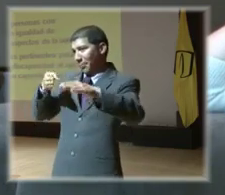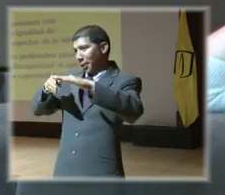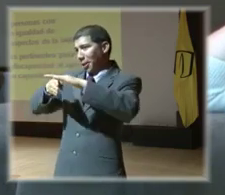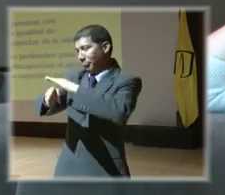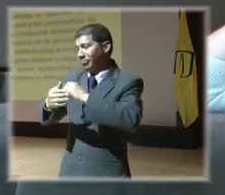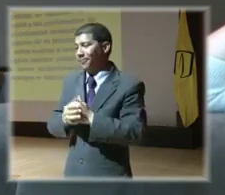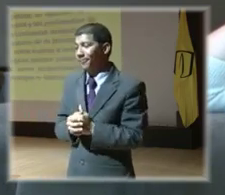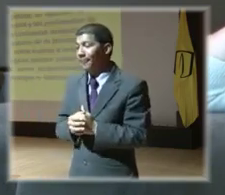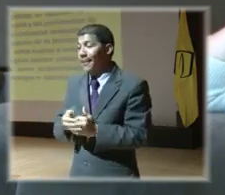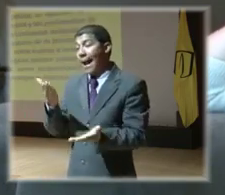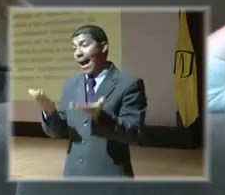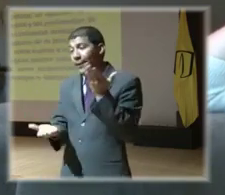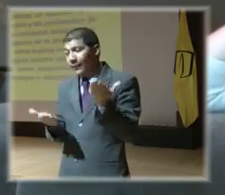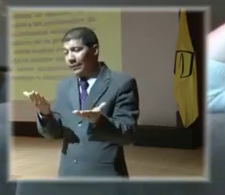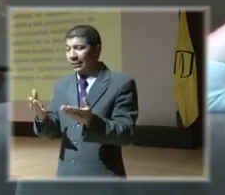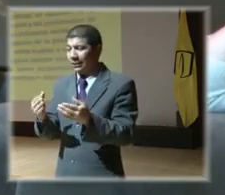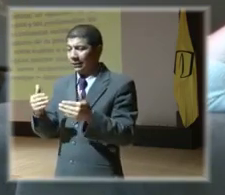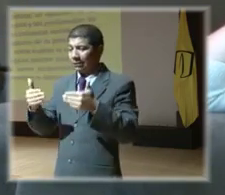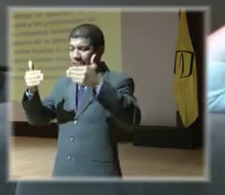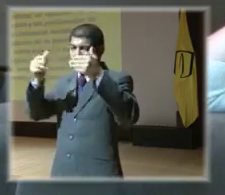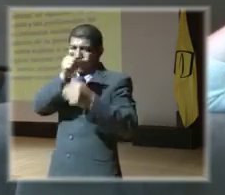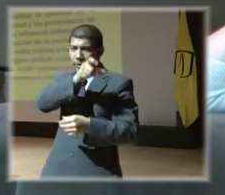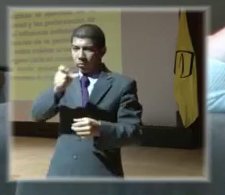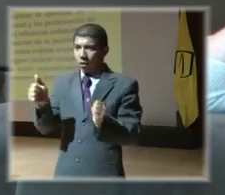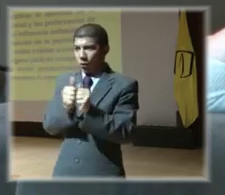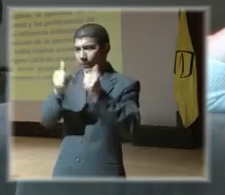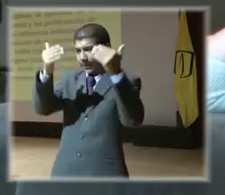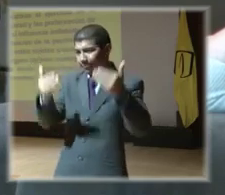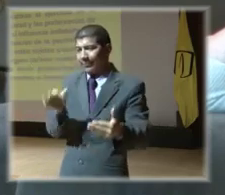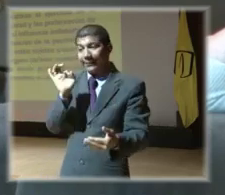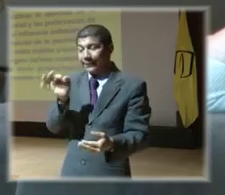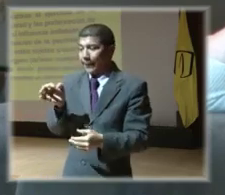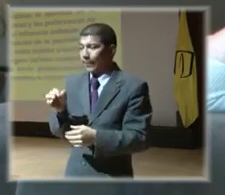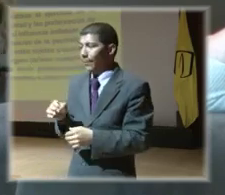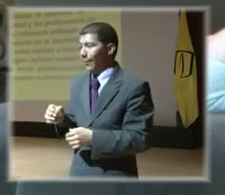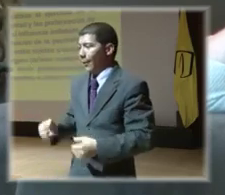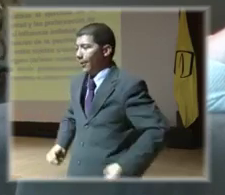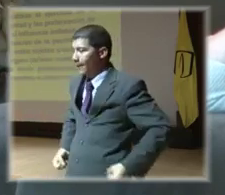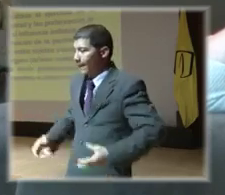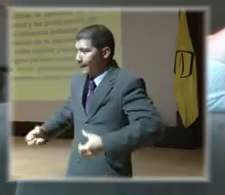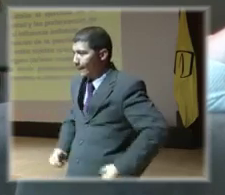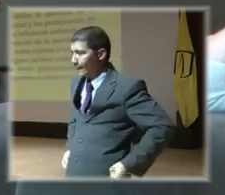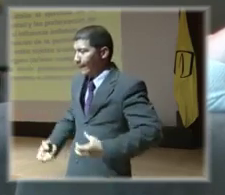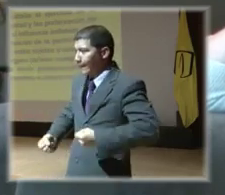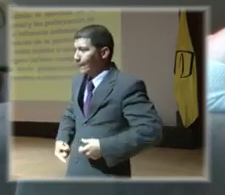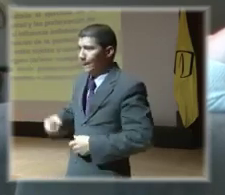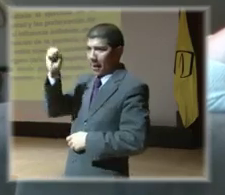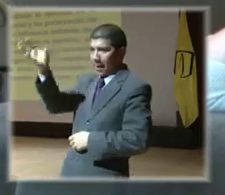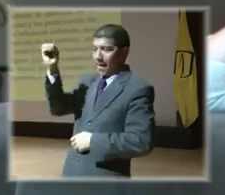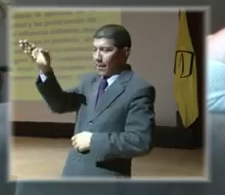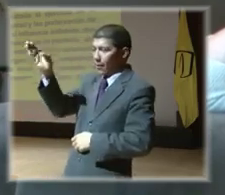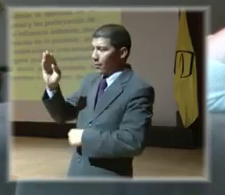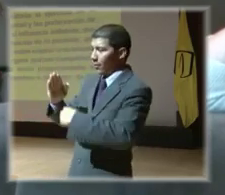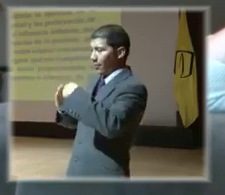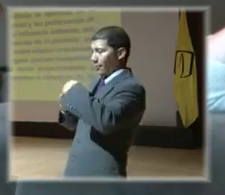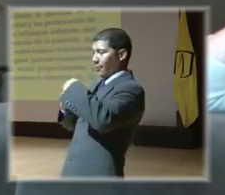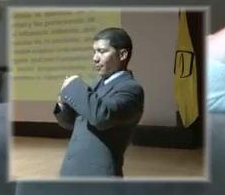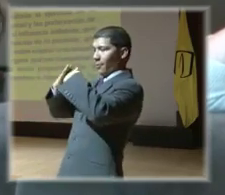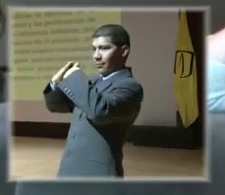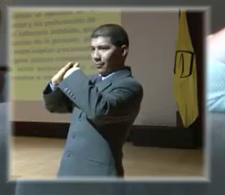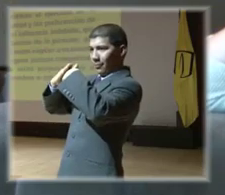de accesibilidad. Entonces, vamos al banco y así como tiene que haber una rampa, y si no está la rampa, ¿quién la tiene que hacer y quién la tiene que pagar? El